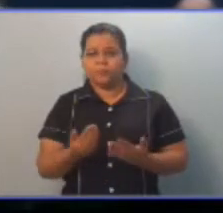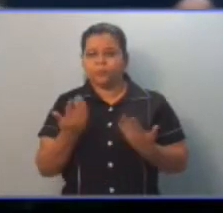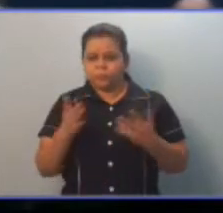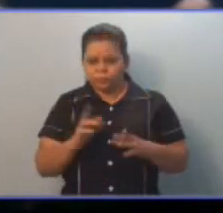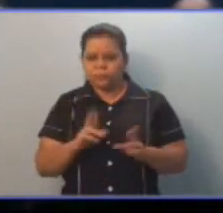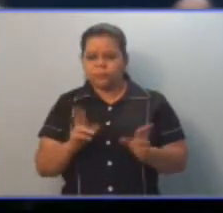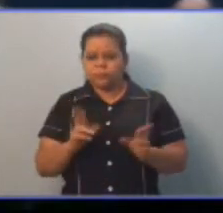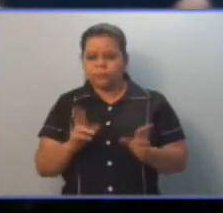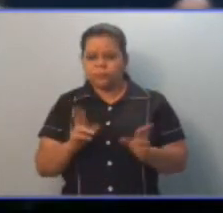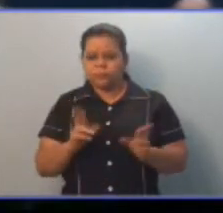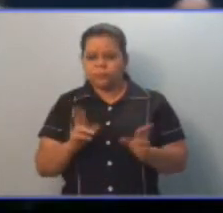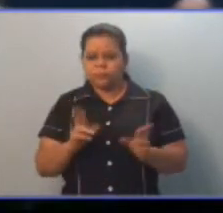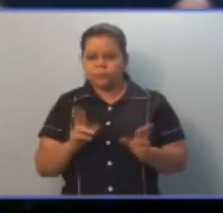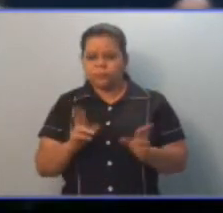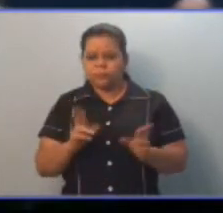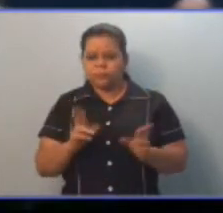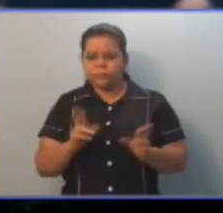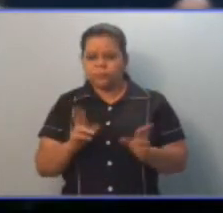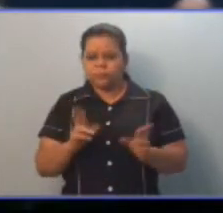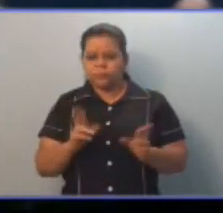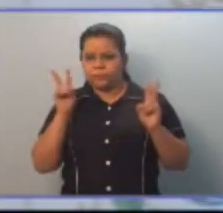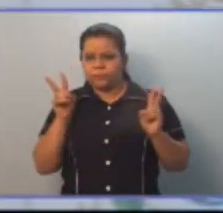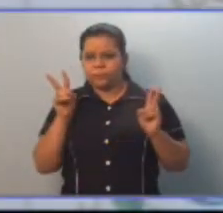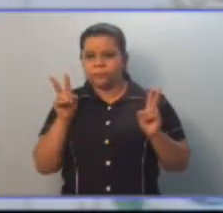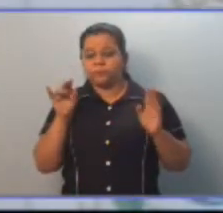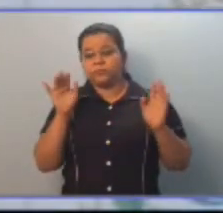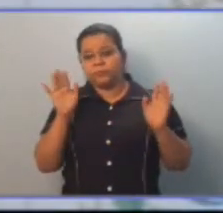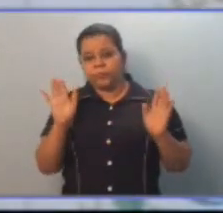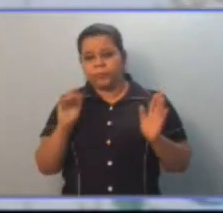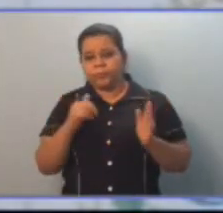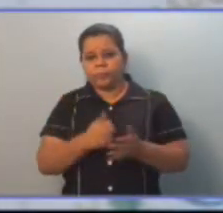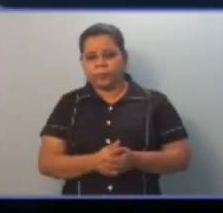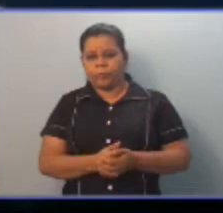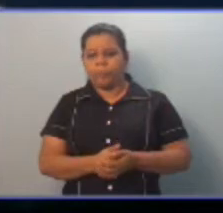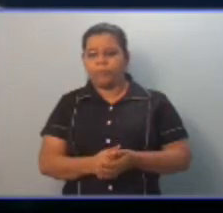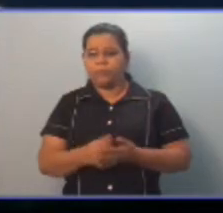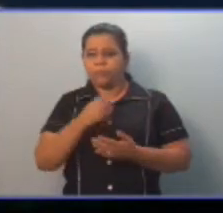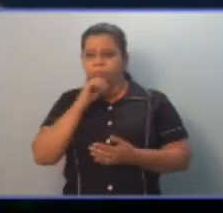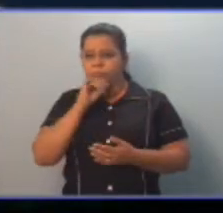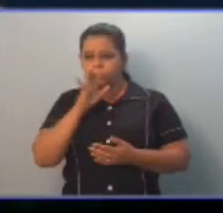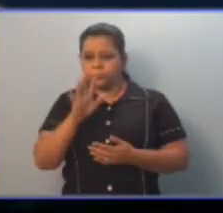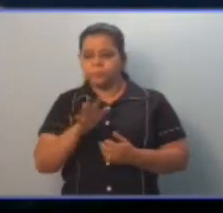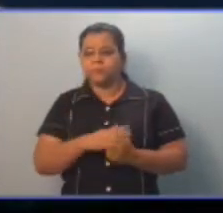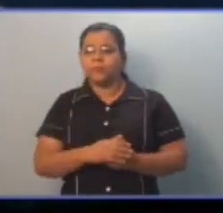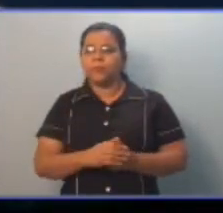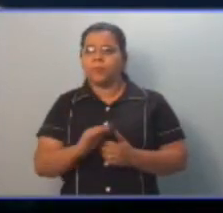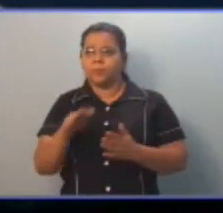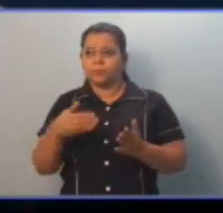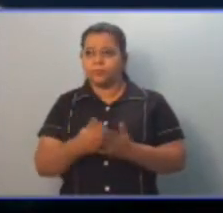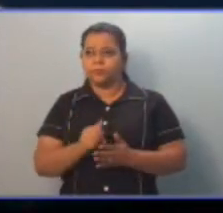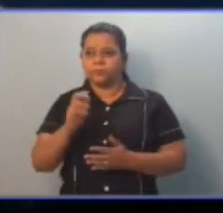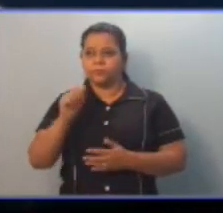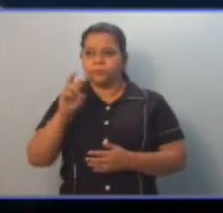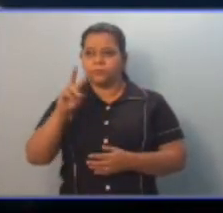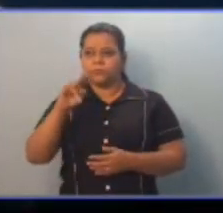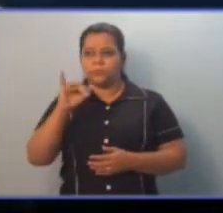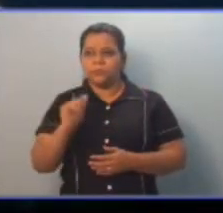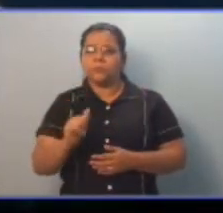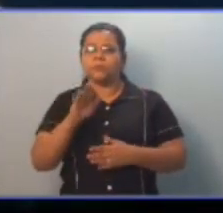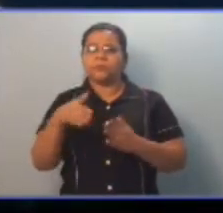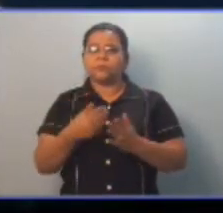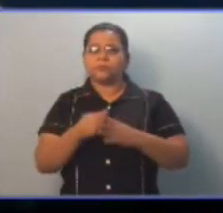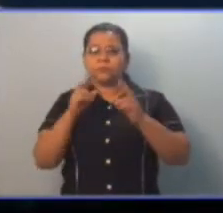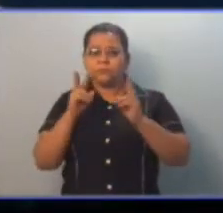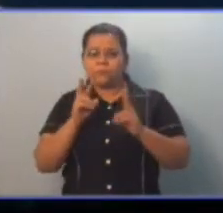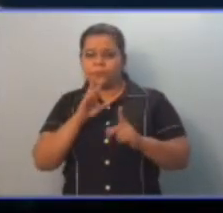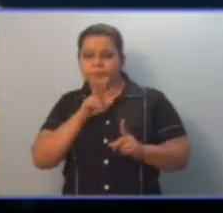reformas producto del acuerdo de paz. Pero el fallo revoca la amnistía en cuanto a características